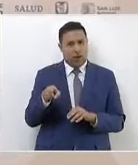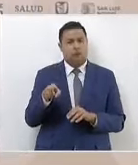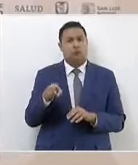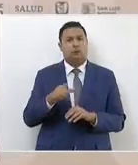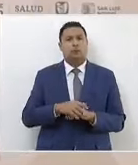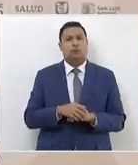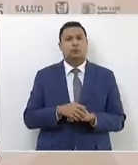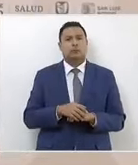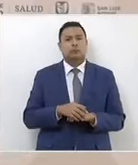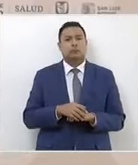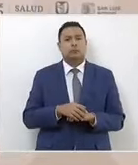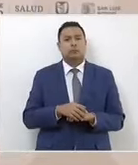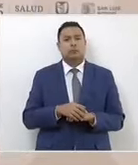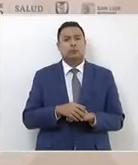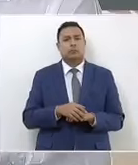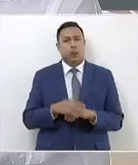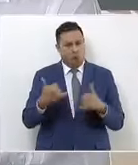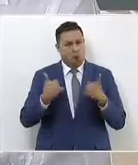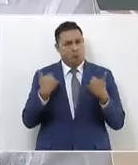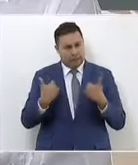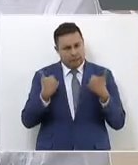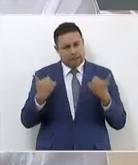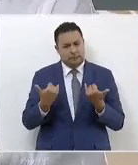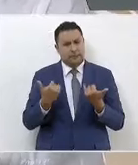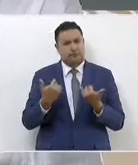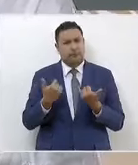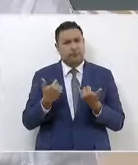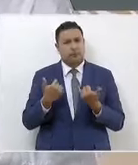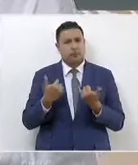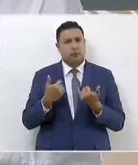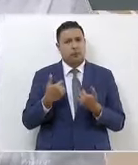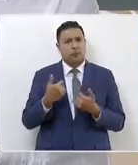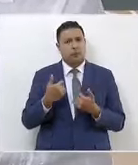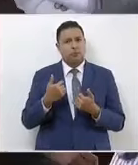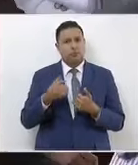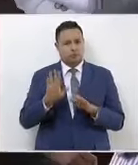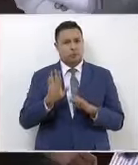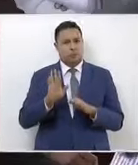están jóvenes, como el que les está hablando,